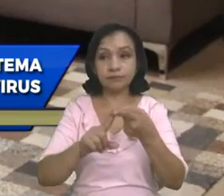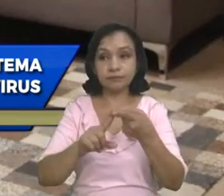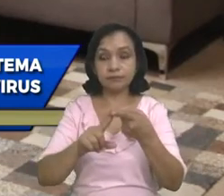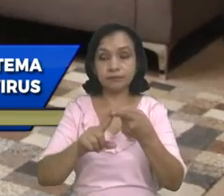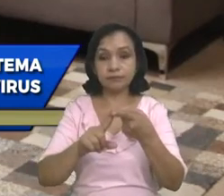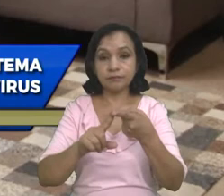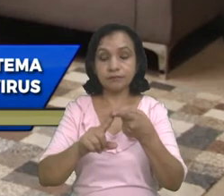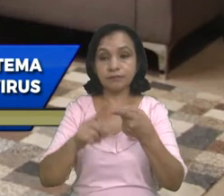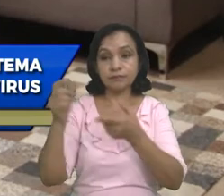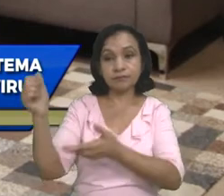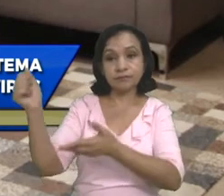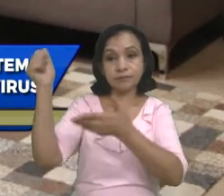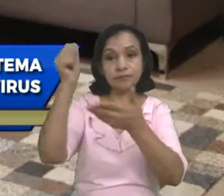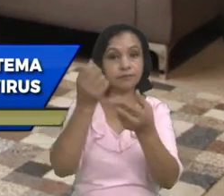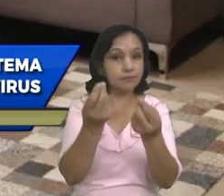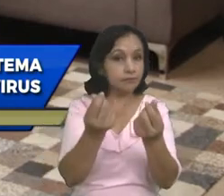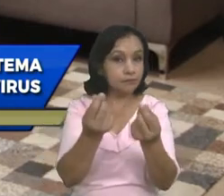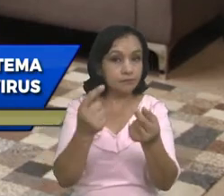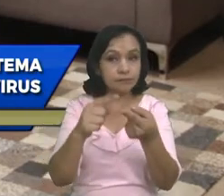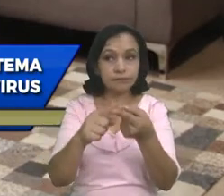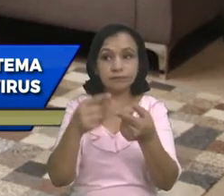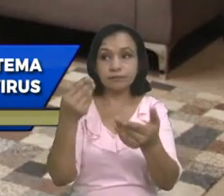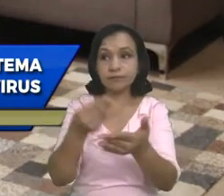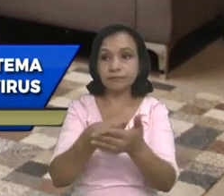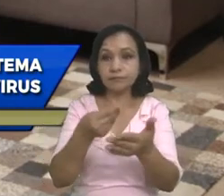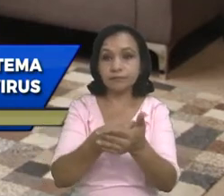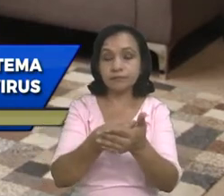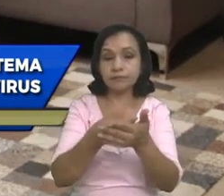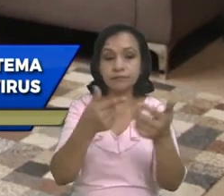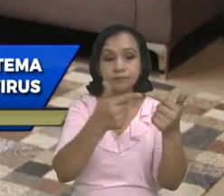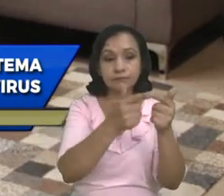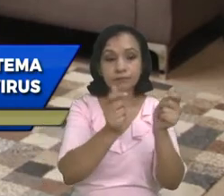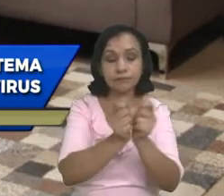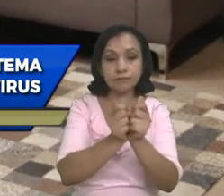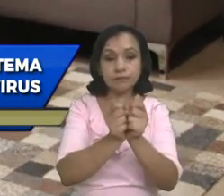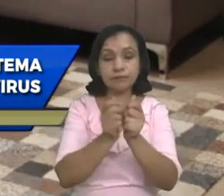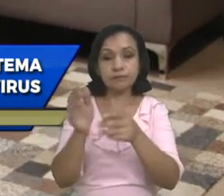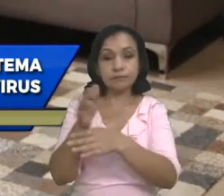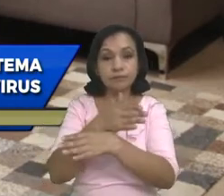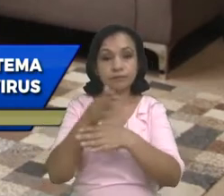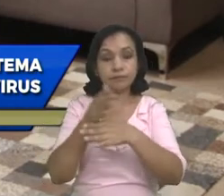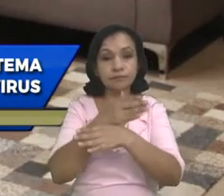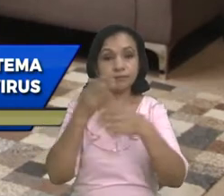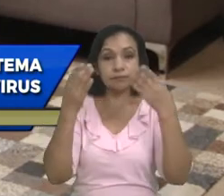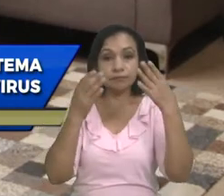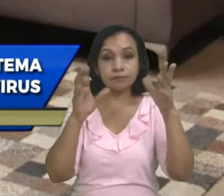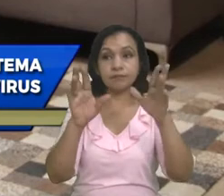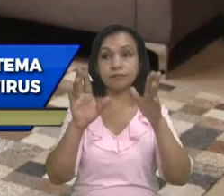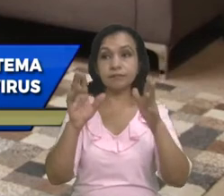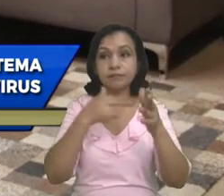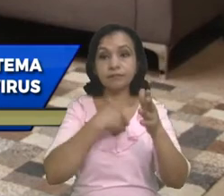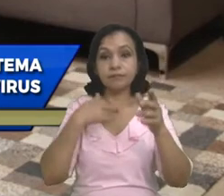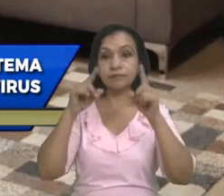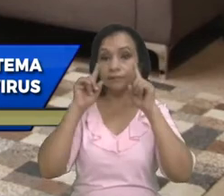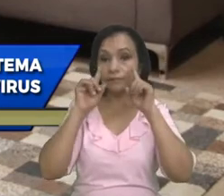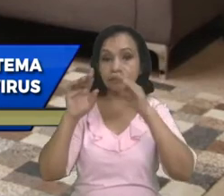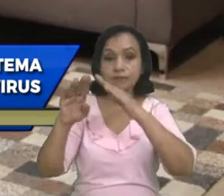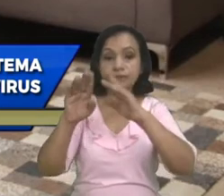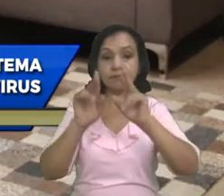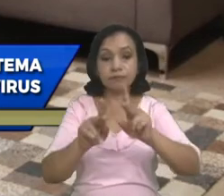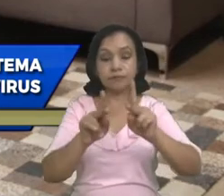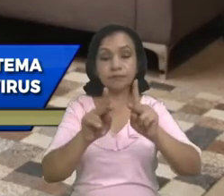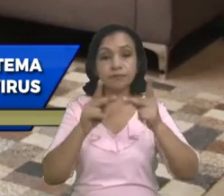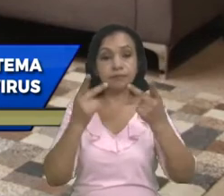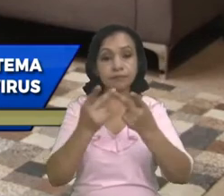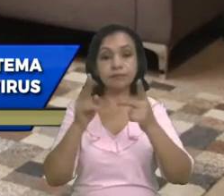ejecución de financiamientos compras conjunto una serie de acciones que tienen que ver de protección a la población de